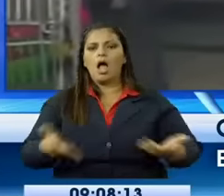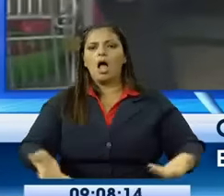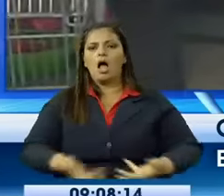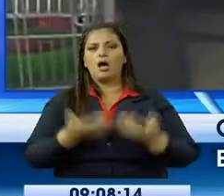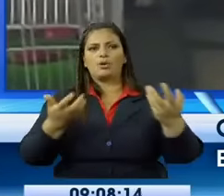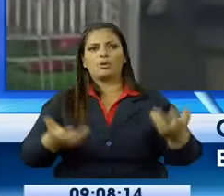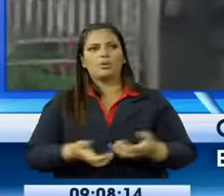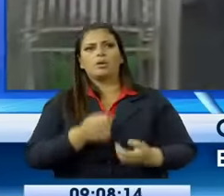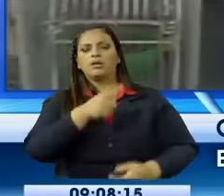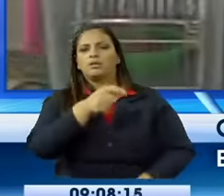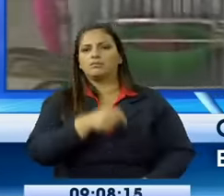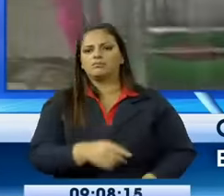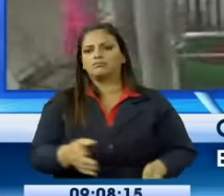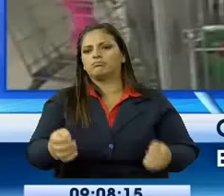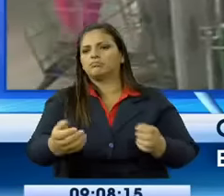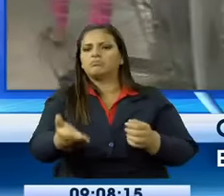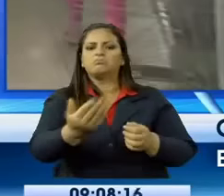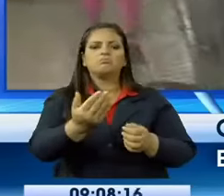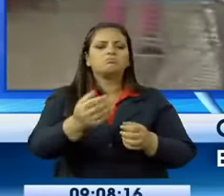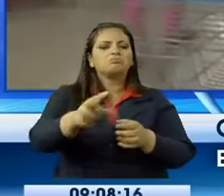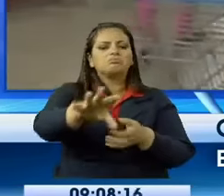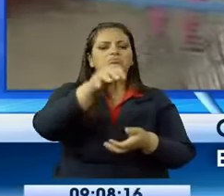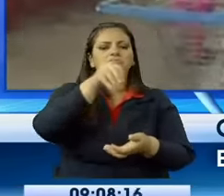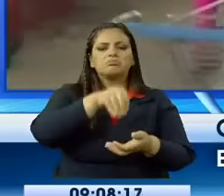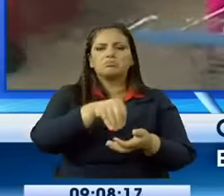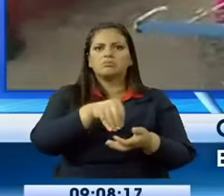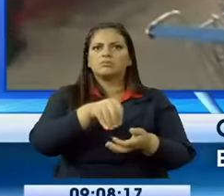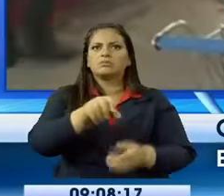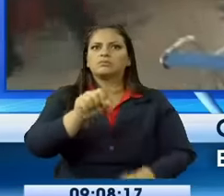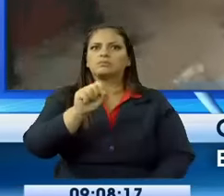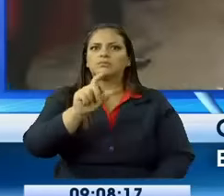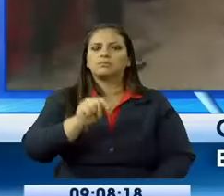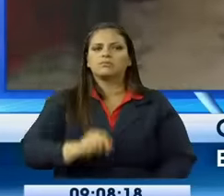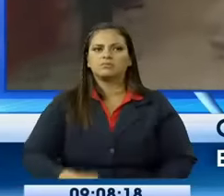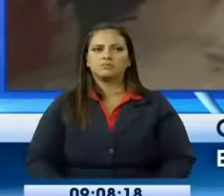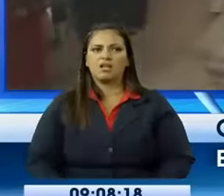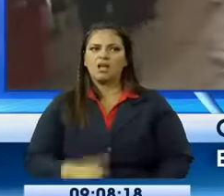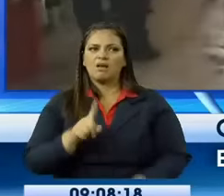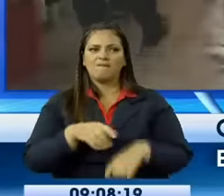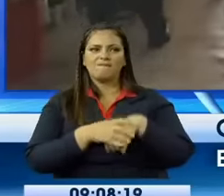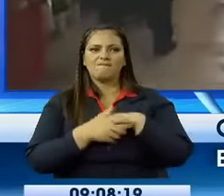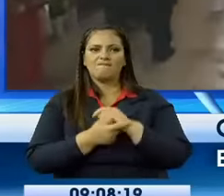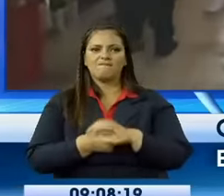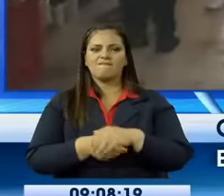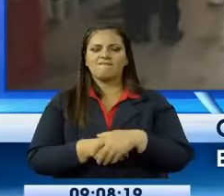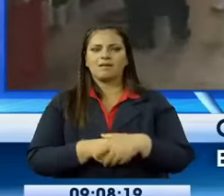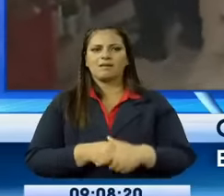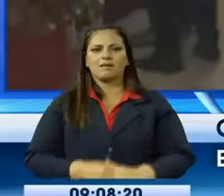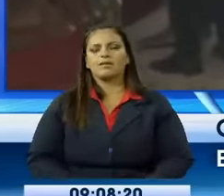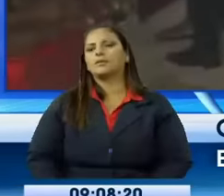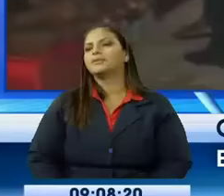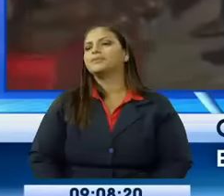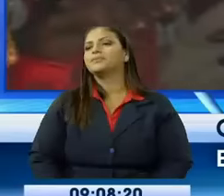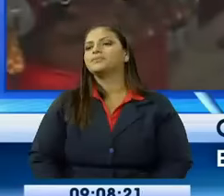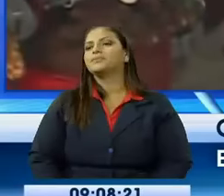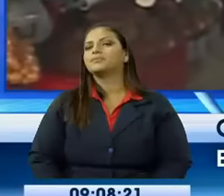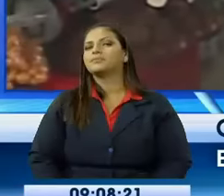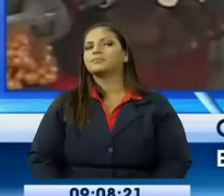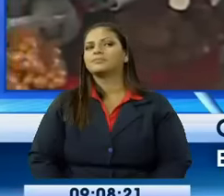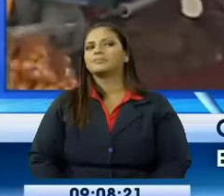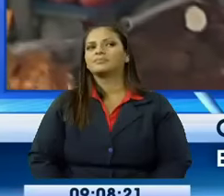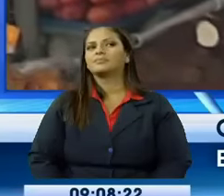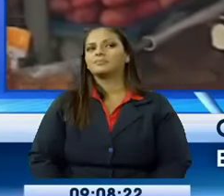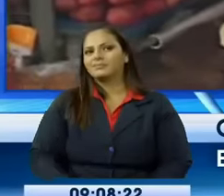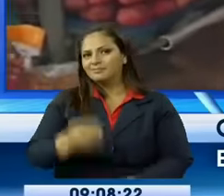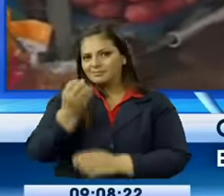navideño. Sí, hay gente entonces, que se aprovecha, ¿verdad? Que hay gente que se aprovecha. Sí, es la verdad. Sí. Mi amiga, buenos días. Oiga, ¿qué le ha venido medio caro esta vez? Esa es mi casera,